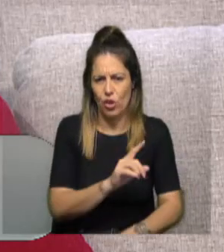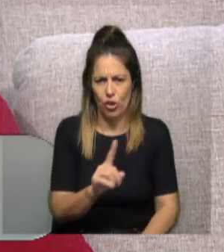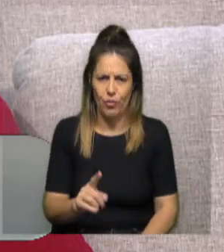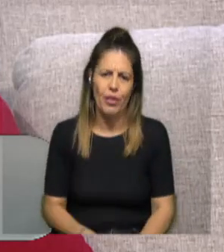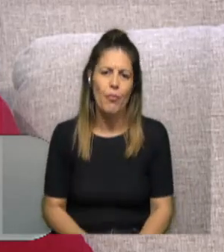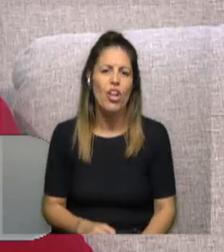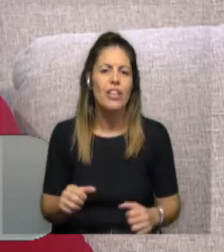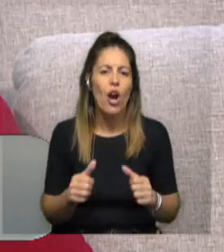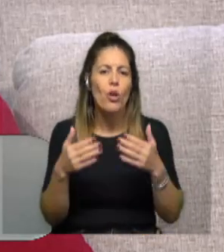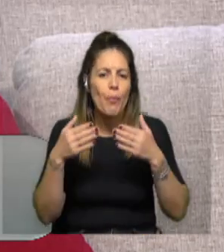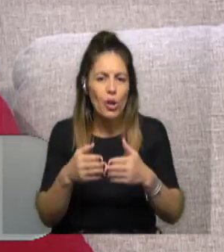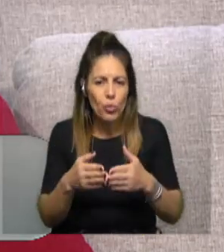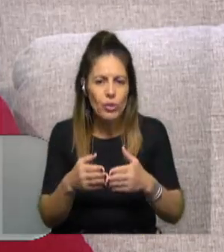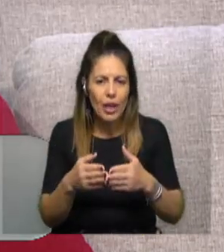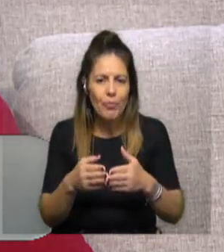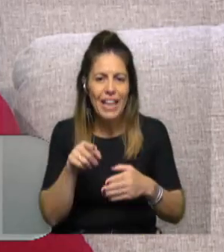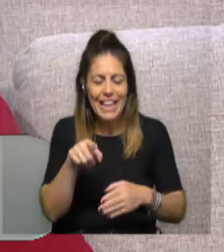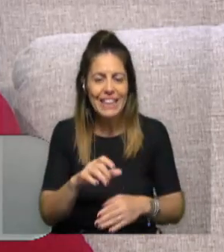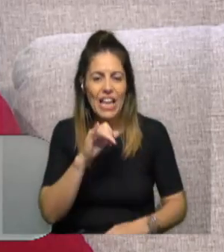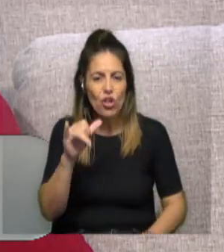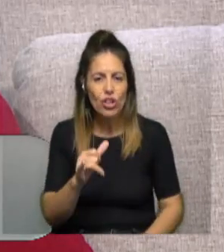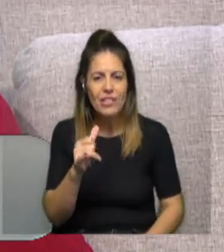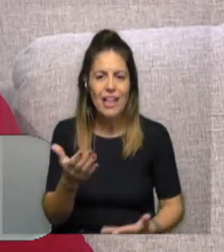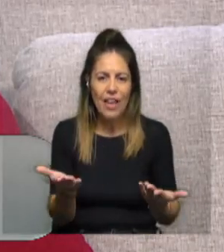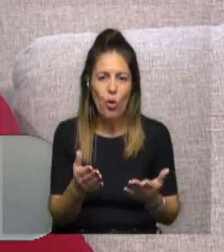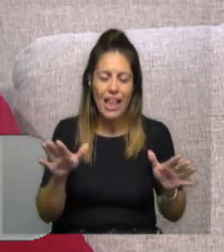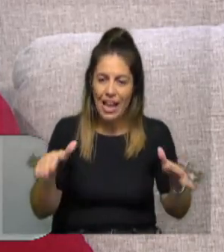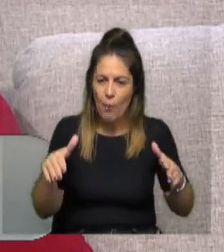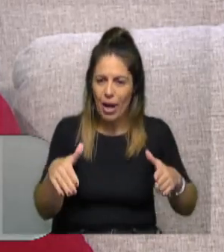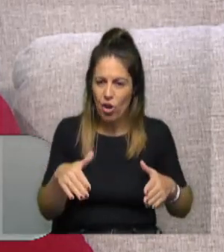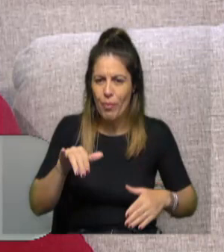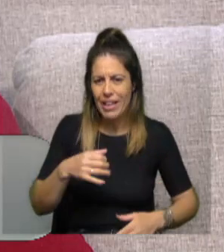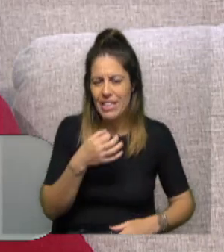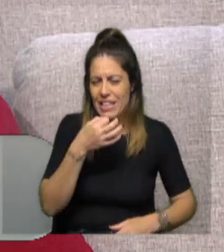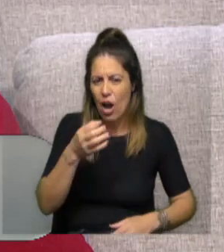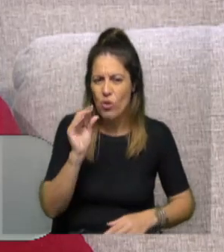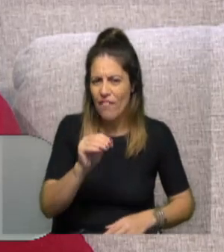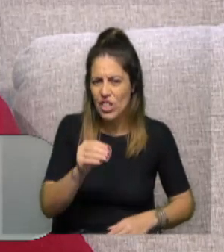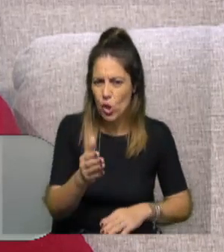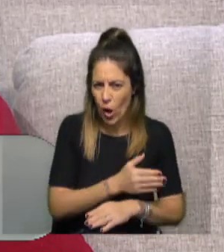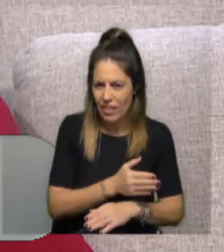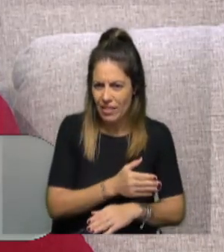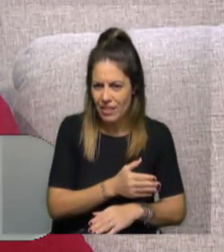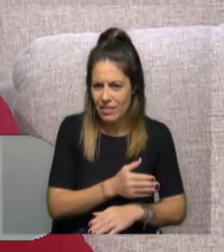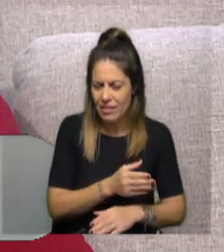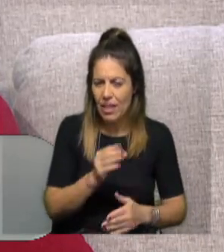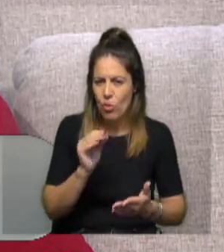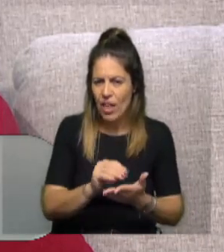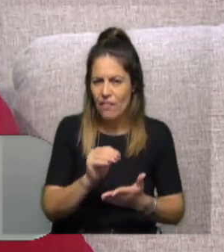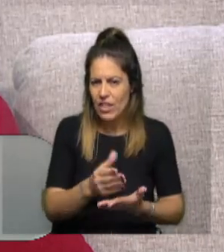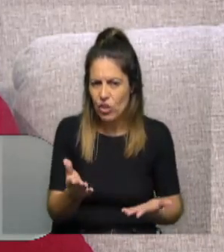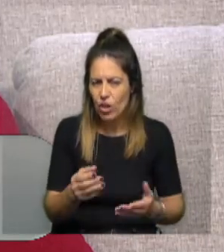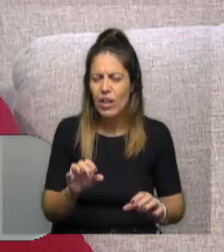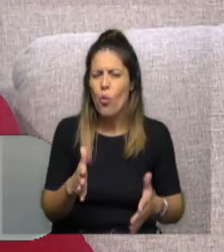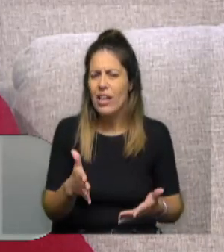específica de esta de la paloma, refieren que hubo un aviso antes, que ya tenía una amonestación este señor. ¿Qué es lo que, evidentemente,